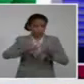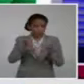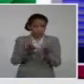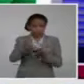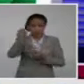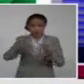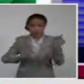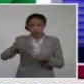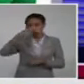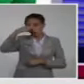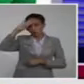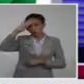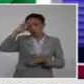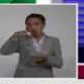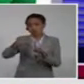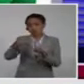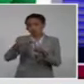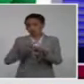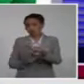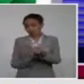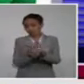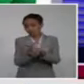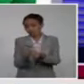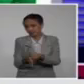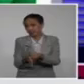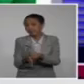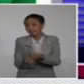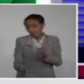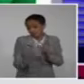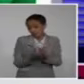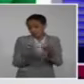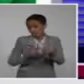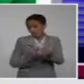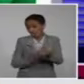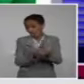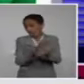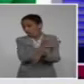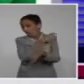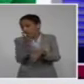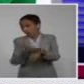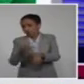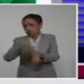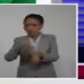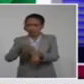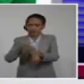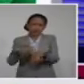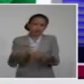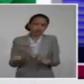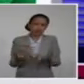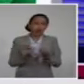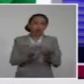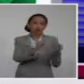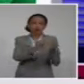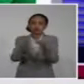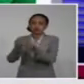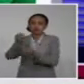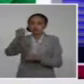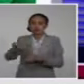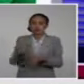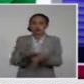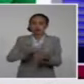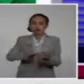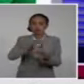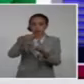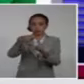en Cuba, desde que comenzó la transmisión de la enfermedad, pues han sido contactos de casos confirmados.